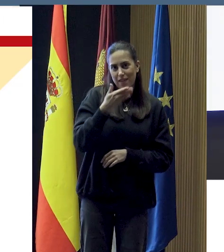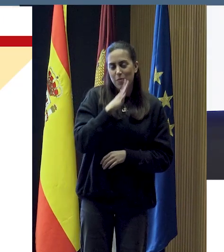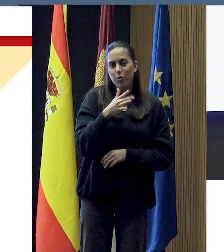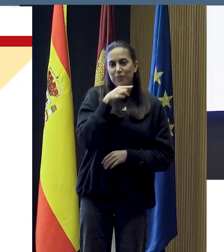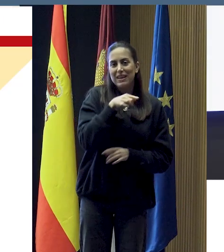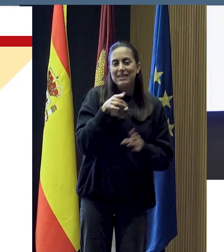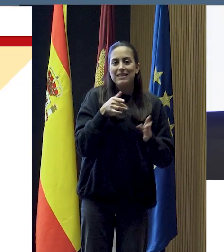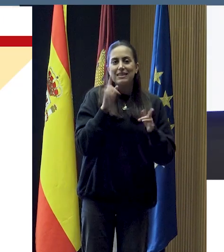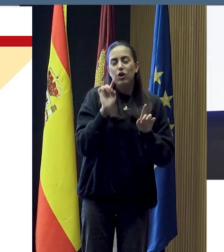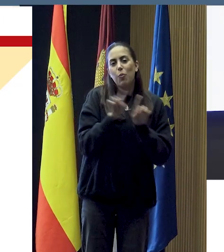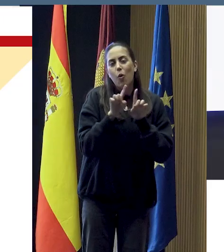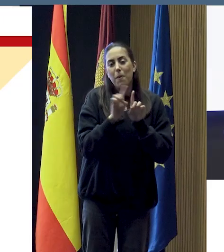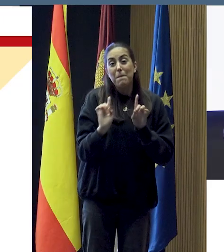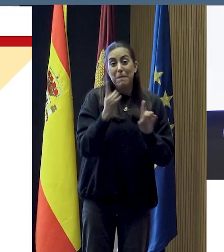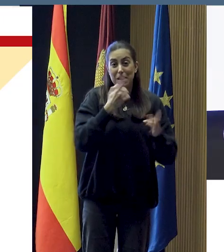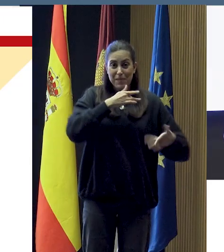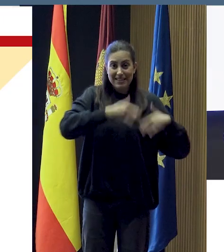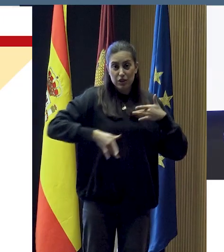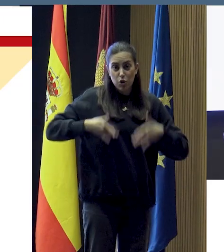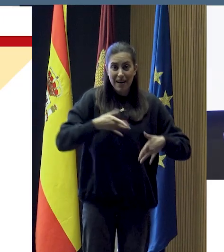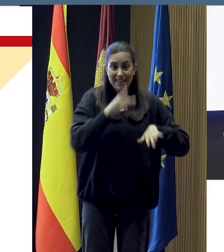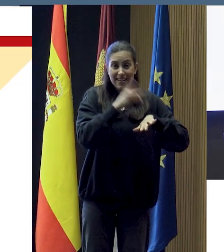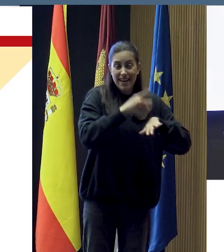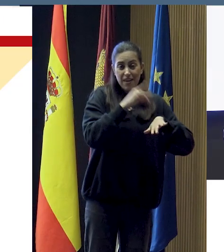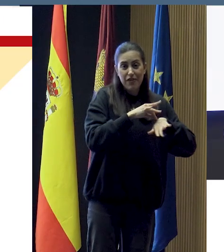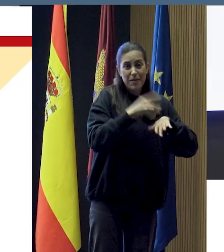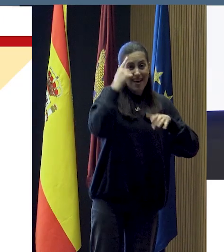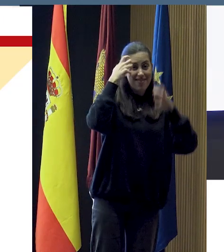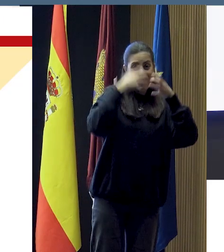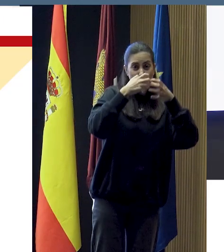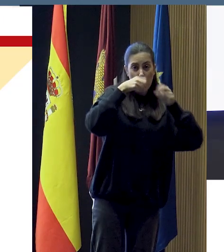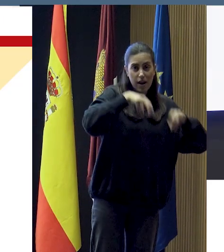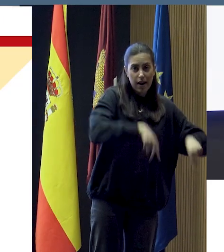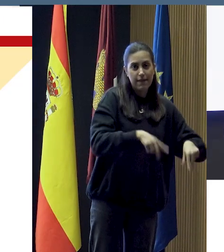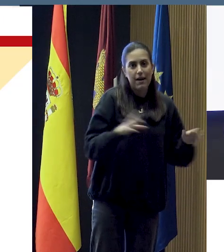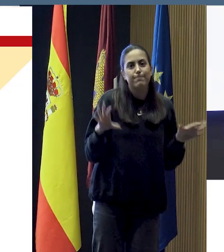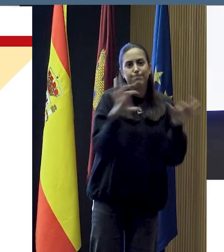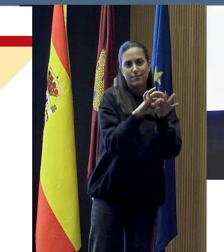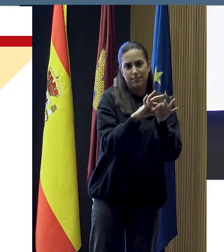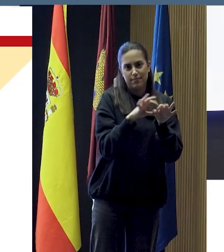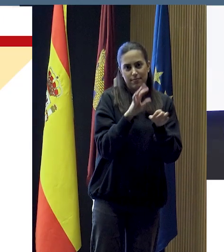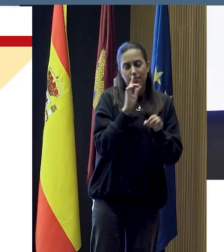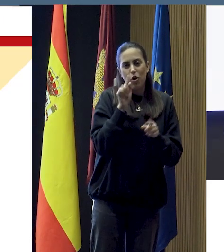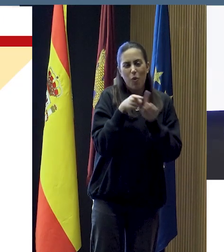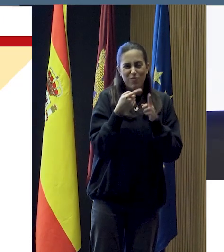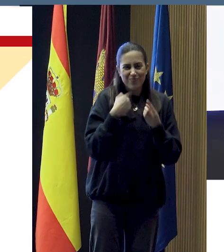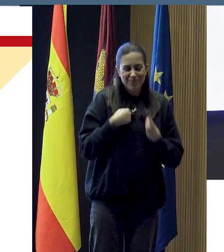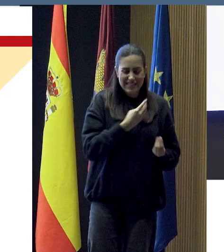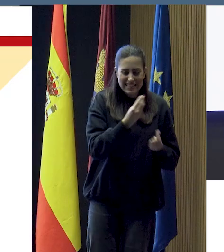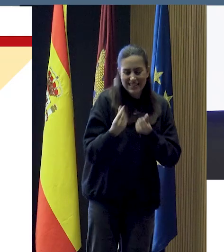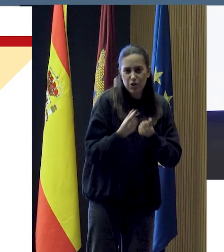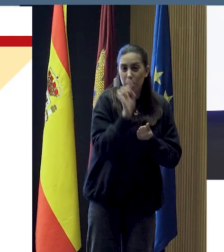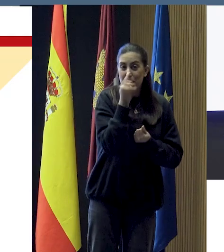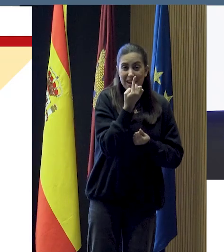los primeros síntomas que también van asociados a la enfermedad neurodegenerativa. Es uno de los primeros, digamos, sensaciones, memorias que se